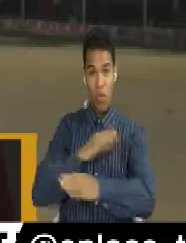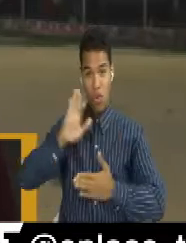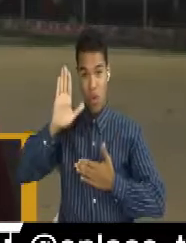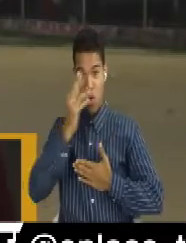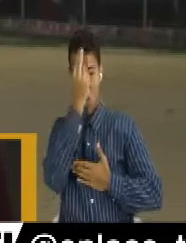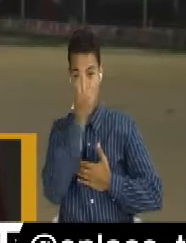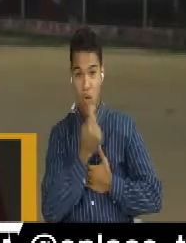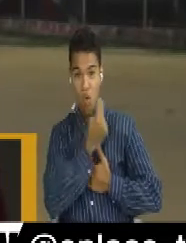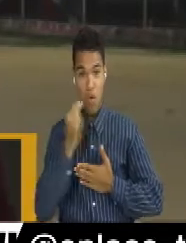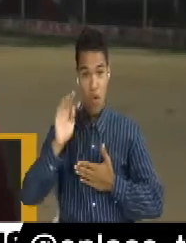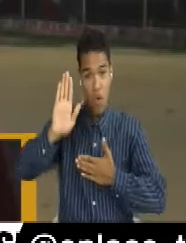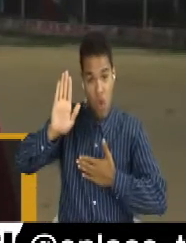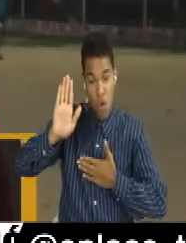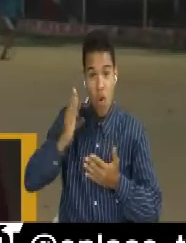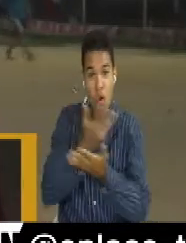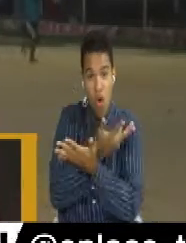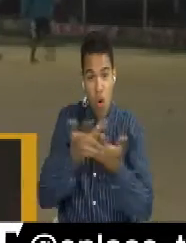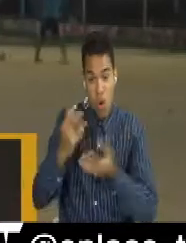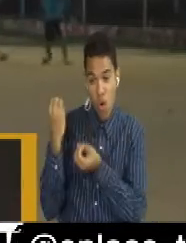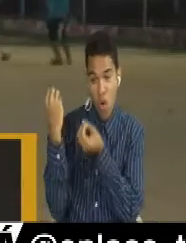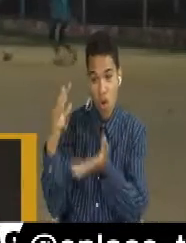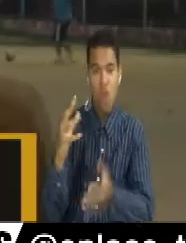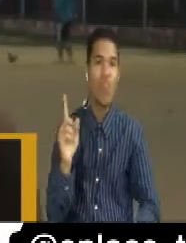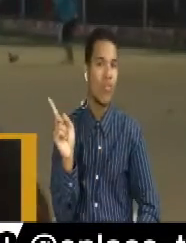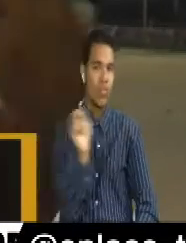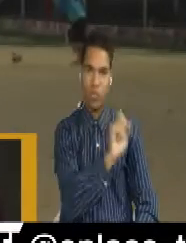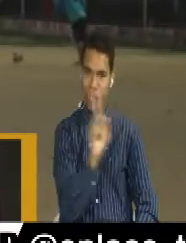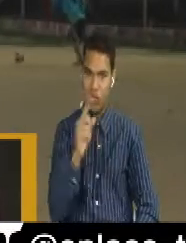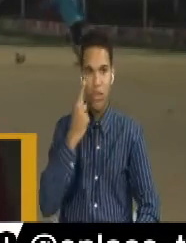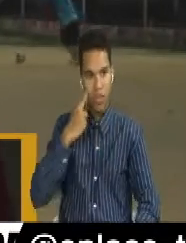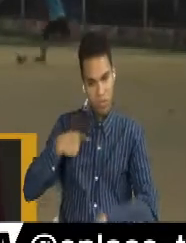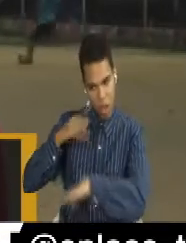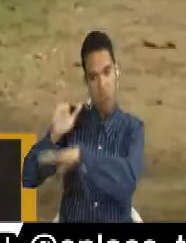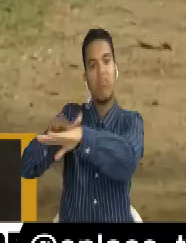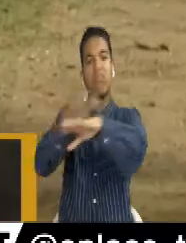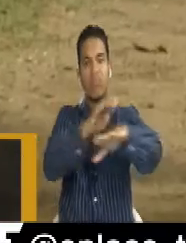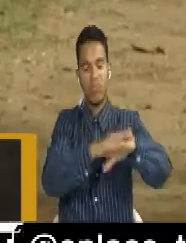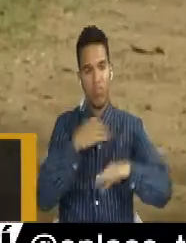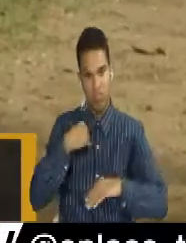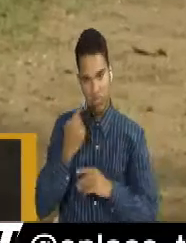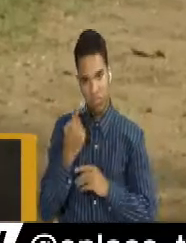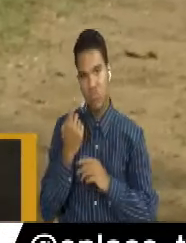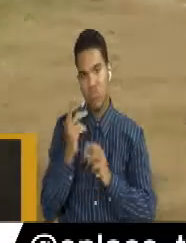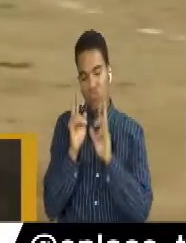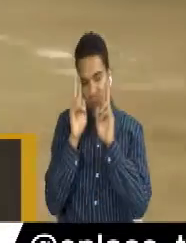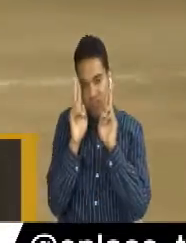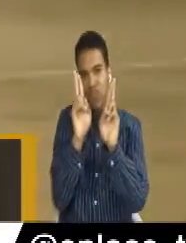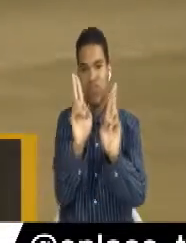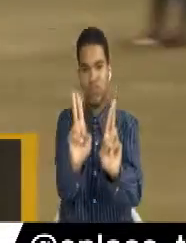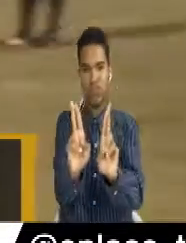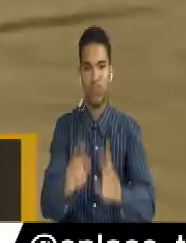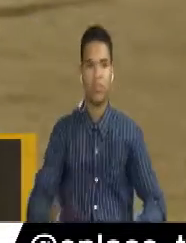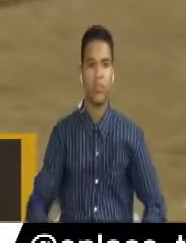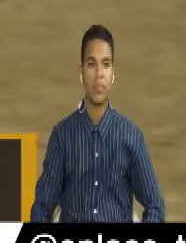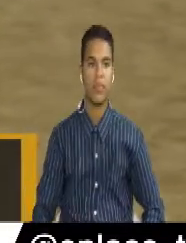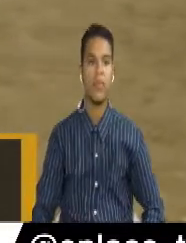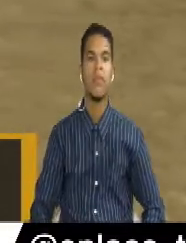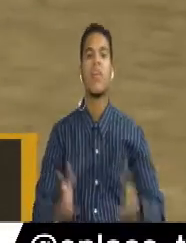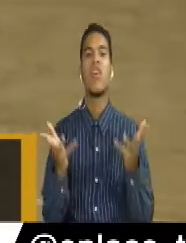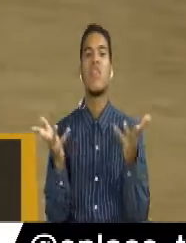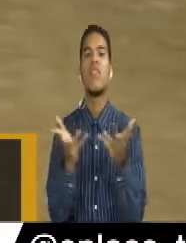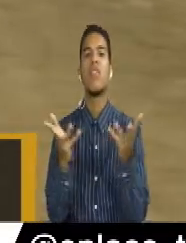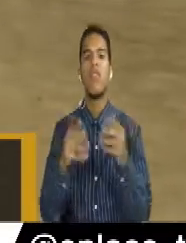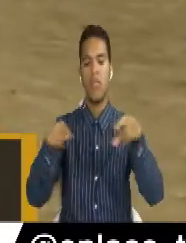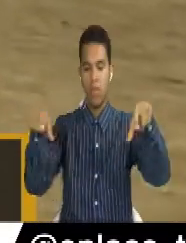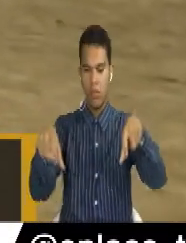hacer un llamado a ellos para que haya un reconocimiento a esos equipos. Este torneo femenino se desarrollaba en la cancha polideportiva